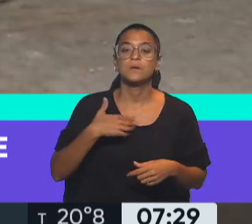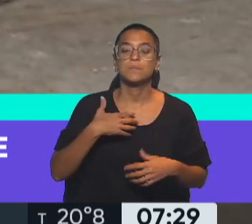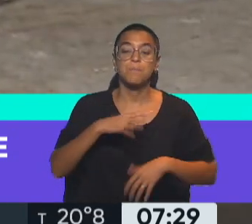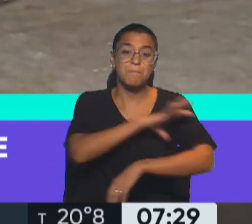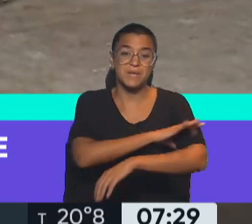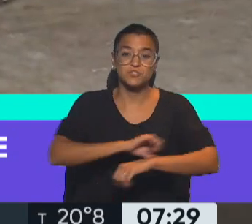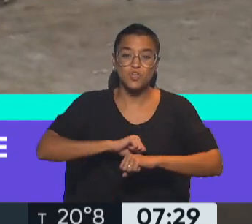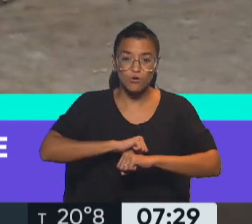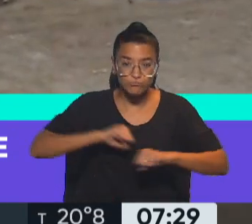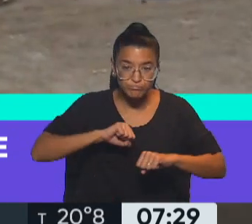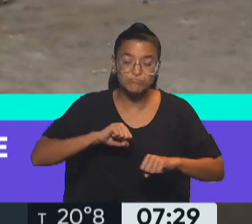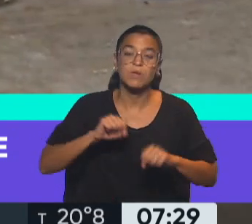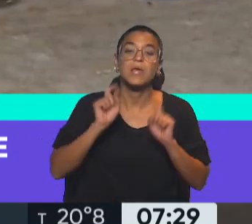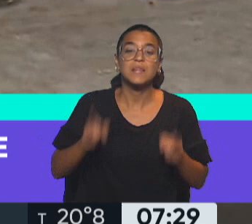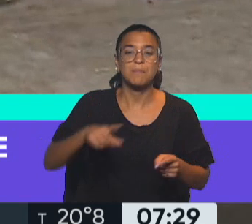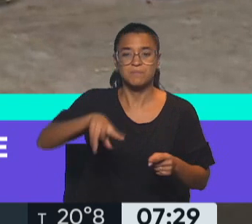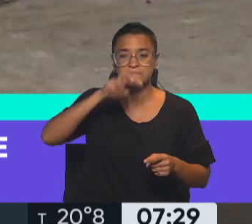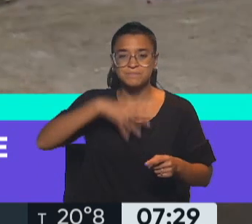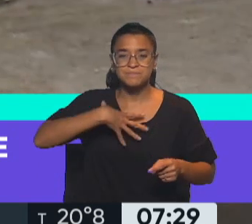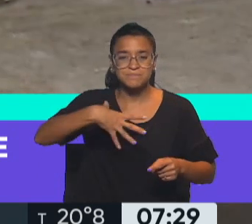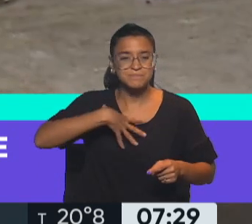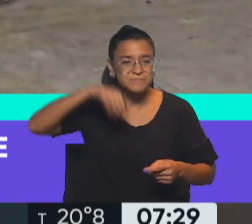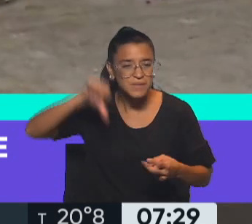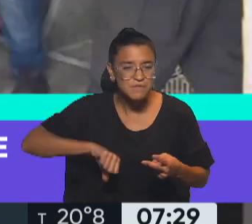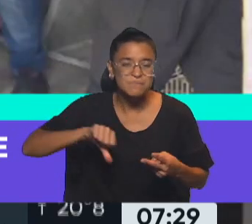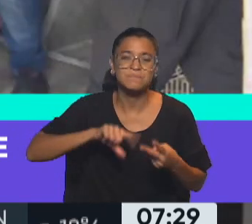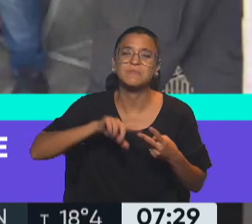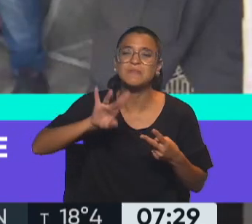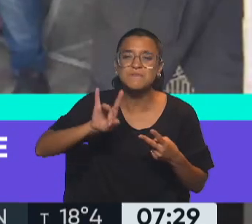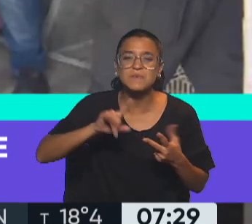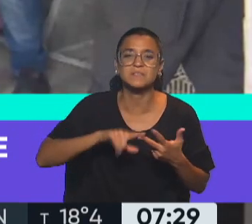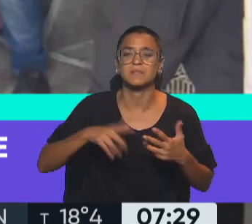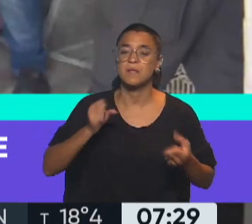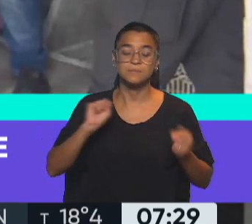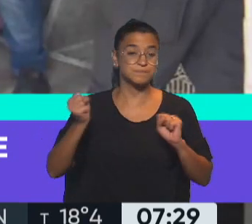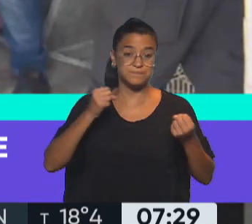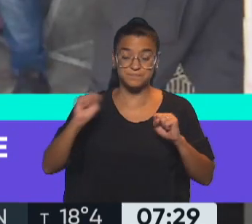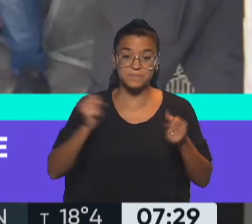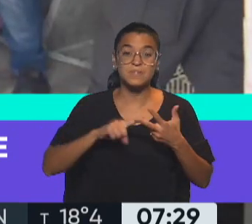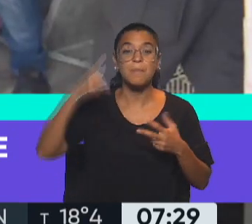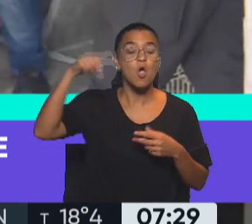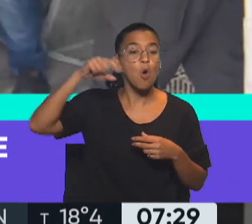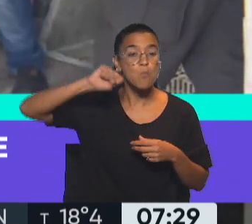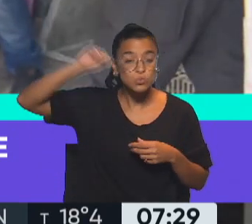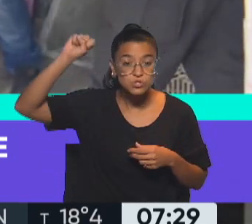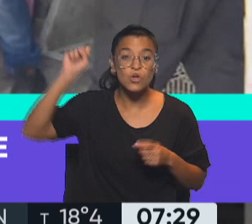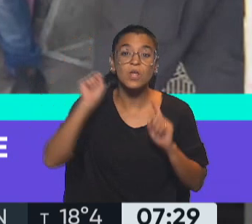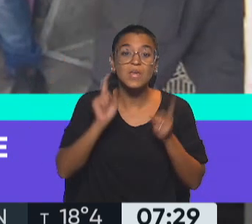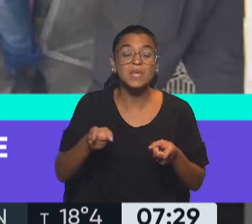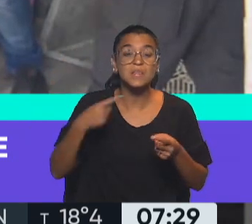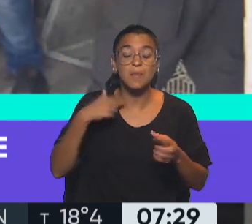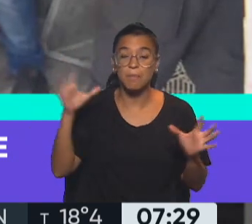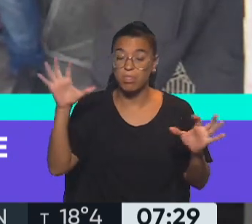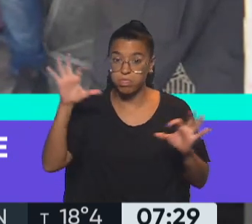del sensorio, dificultad respiratoria, excitación psicomotriz, convulsiones y disminución del estado